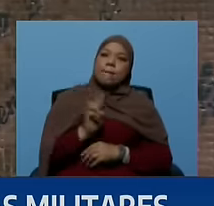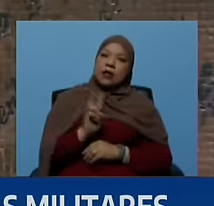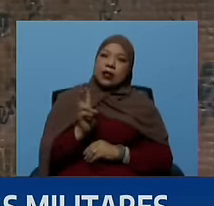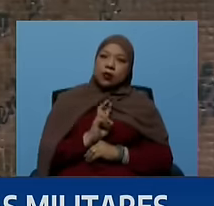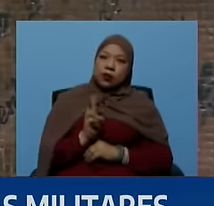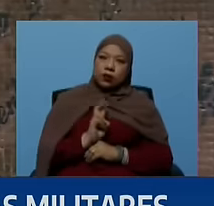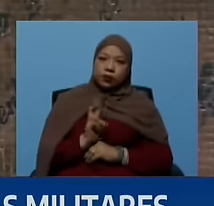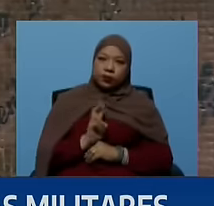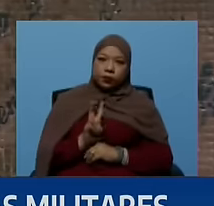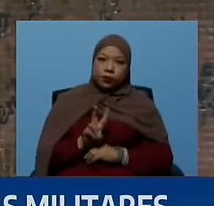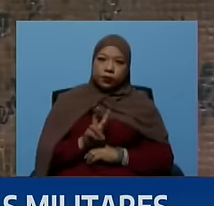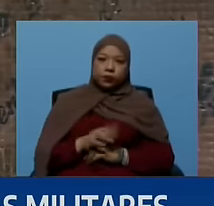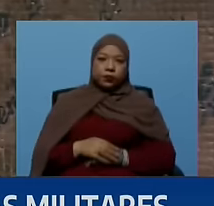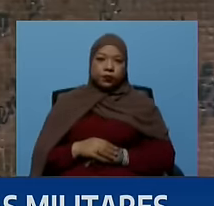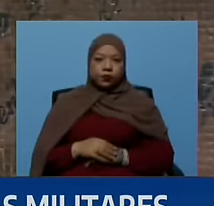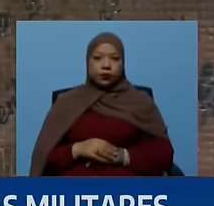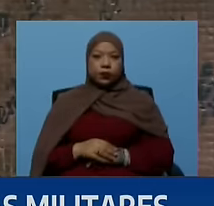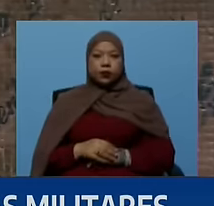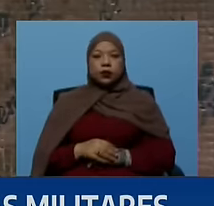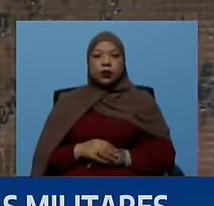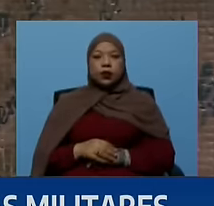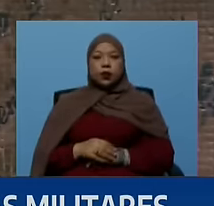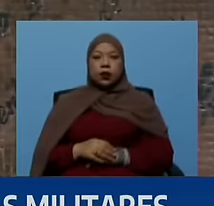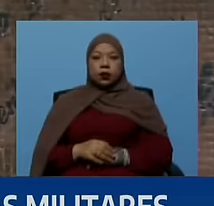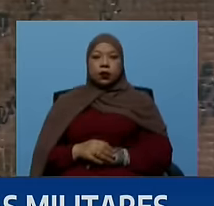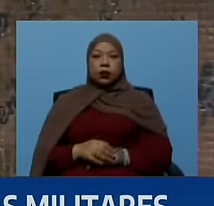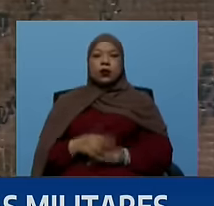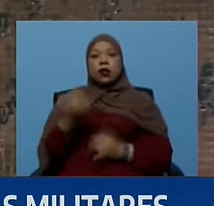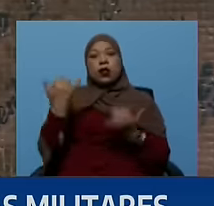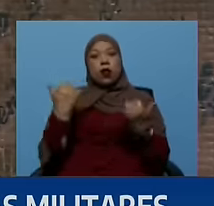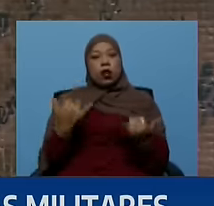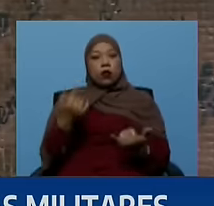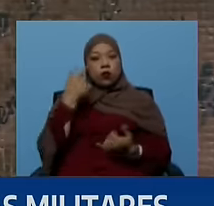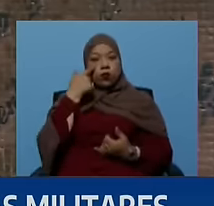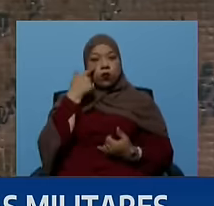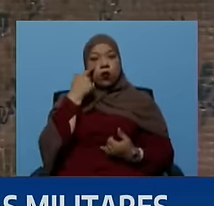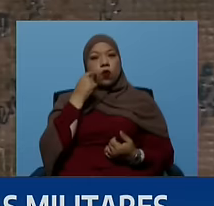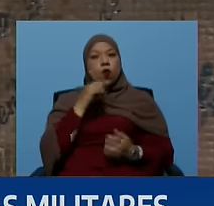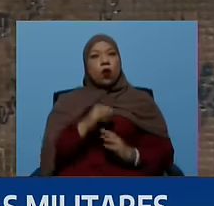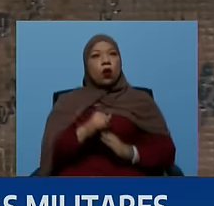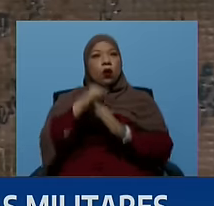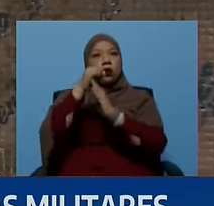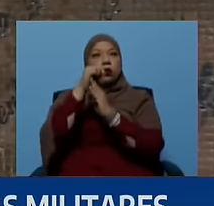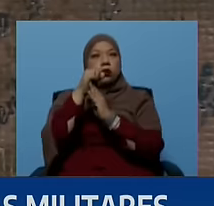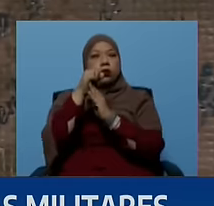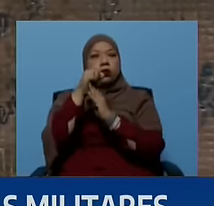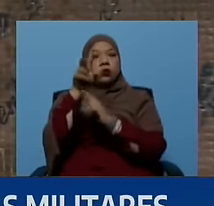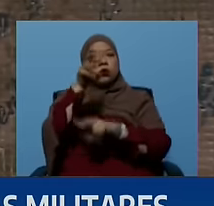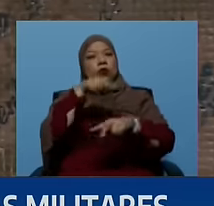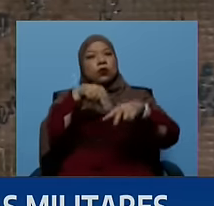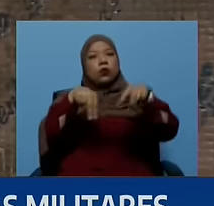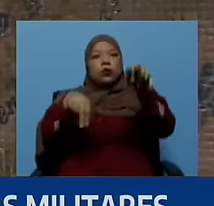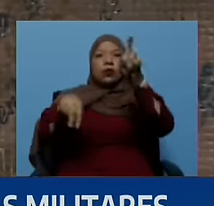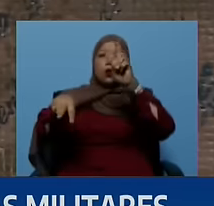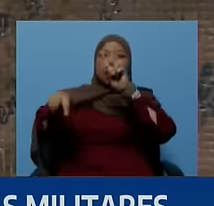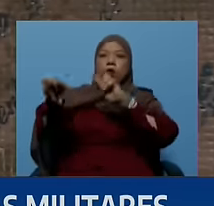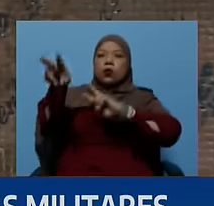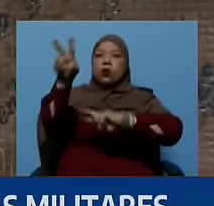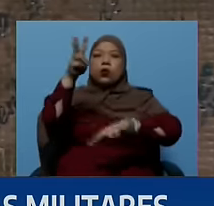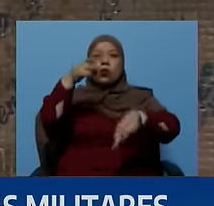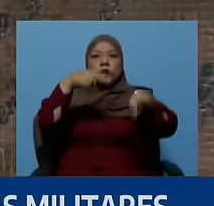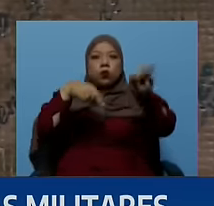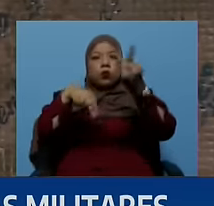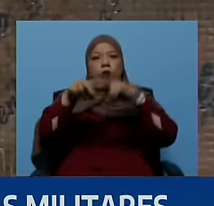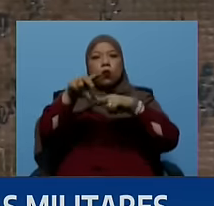venezolano y estaba ahora recorriendo ñañe Coronado estaba recorriendo